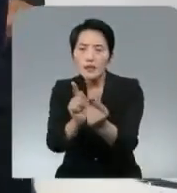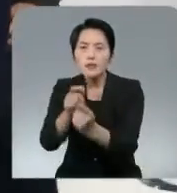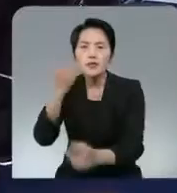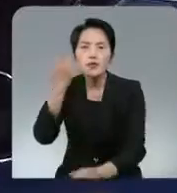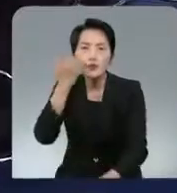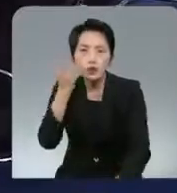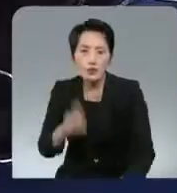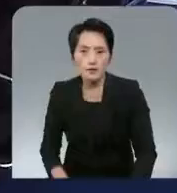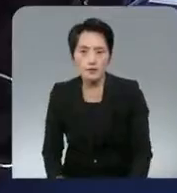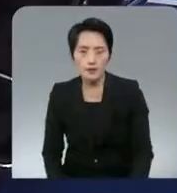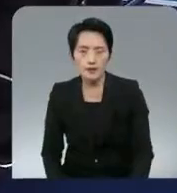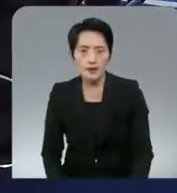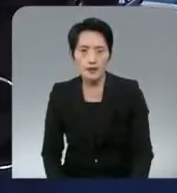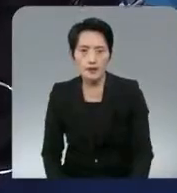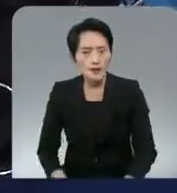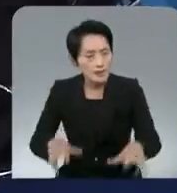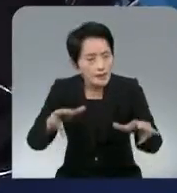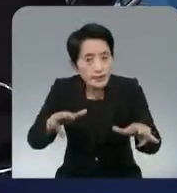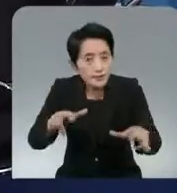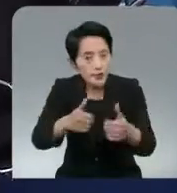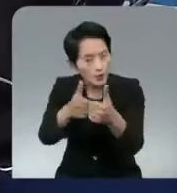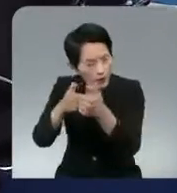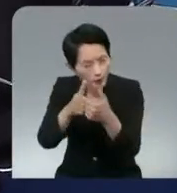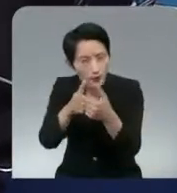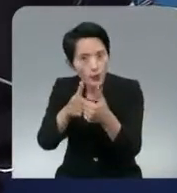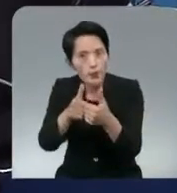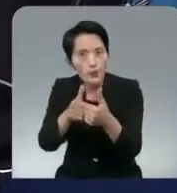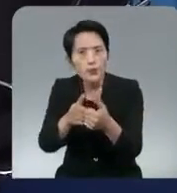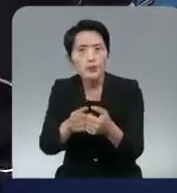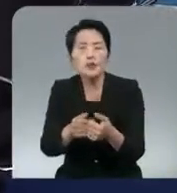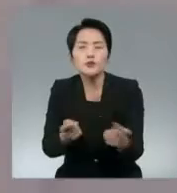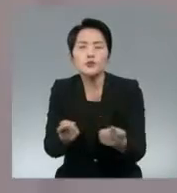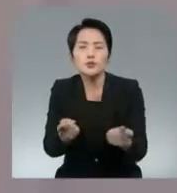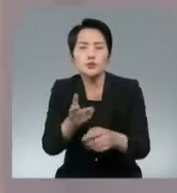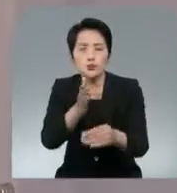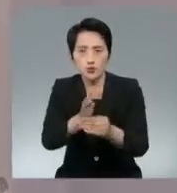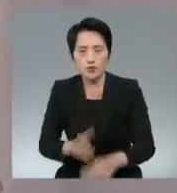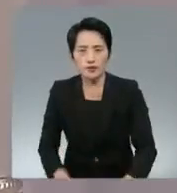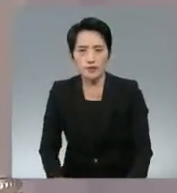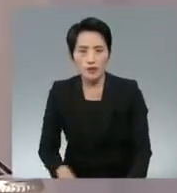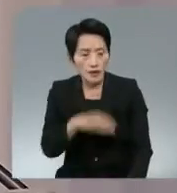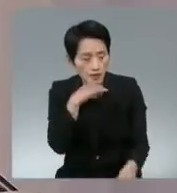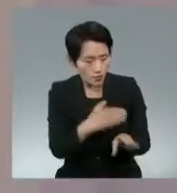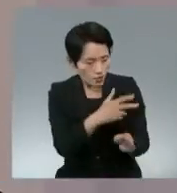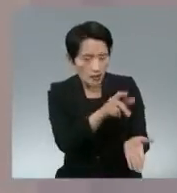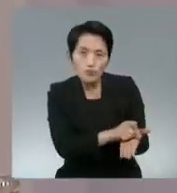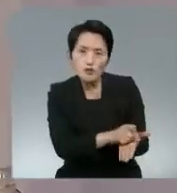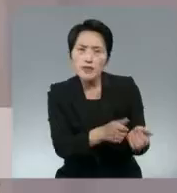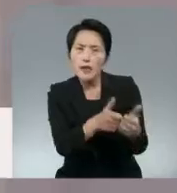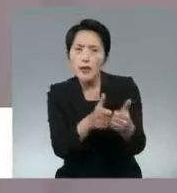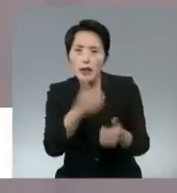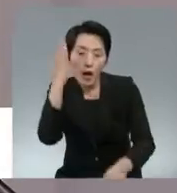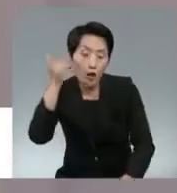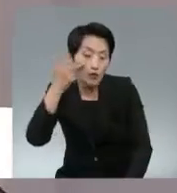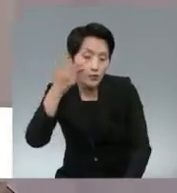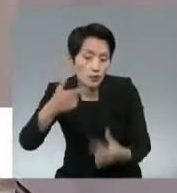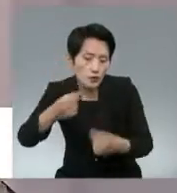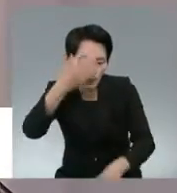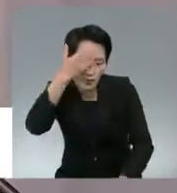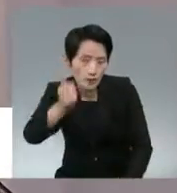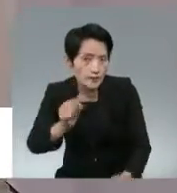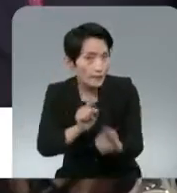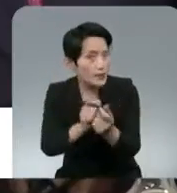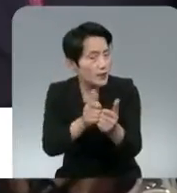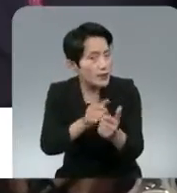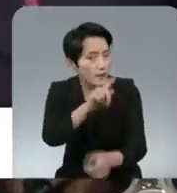integran el grupo de los 20 por otra parte y durante su viaje Se estima que june podría reunirse un ambiente más privado con algunos de esos líderes